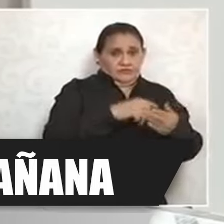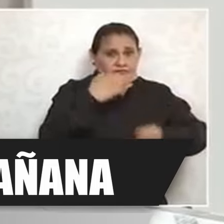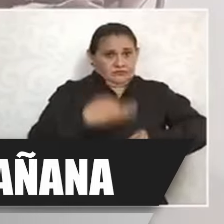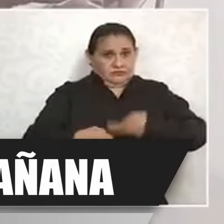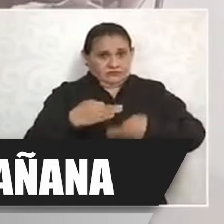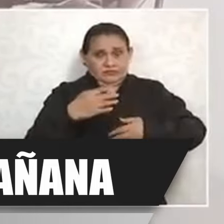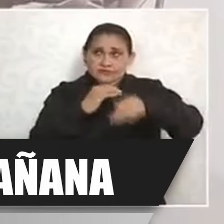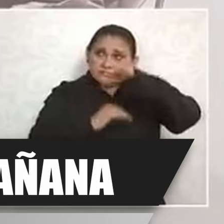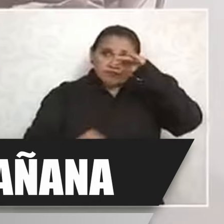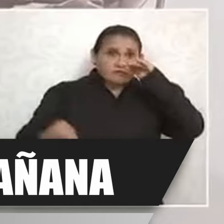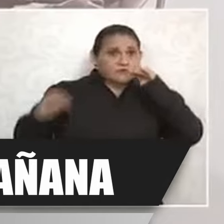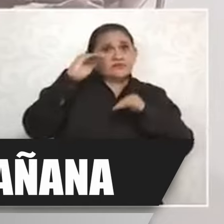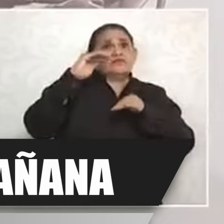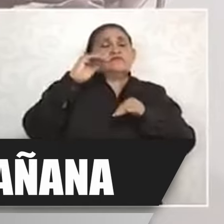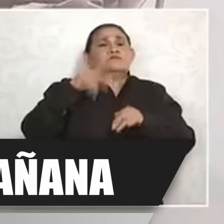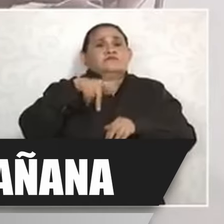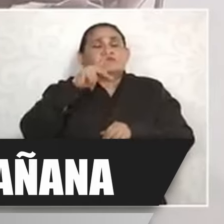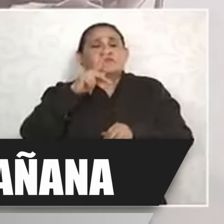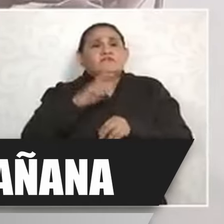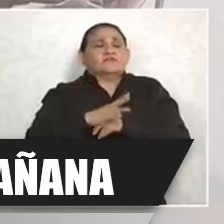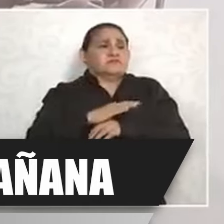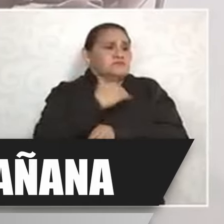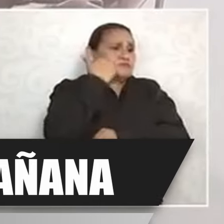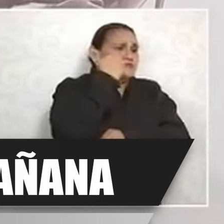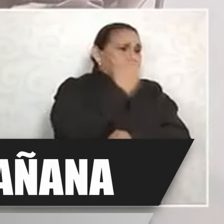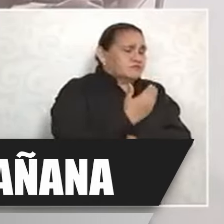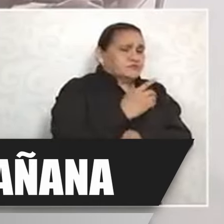por encima de la voluntad del pueblo. La